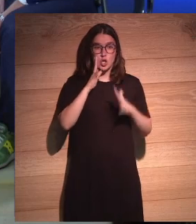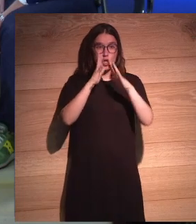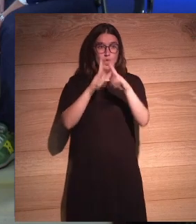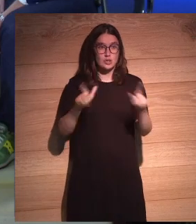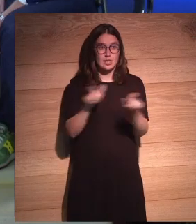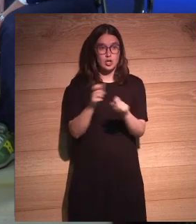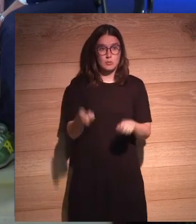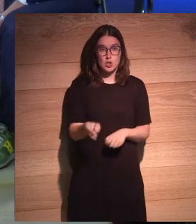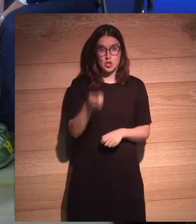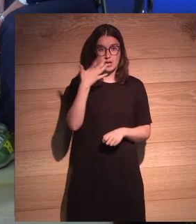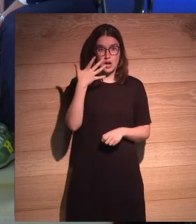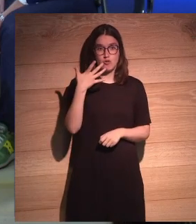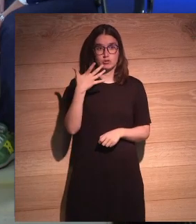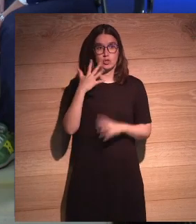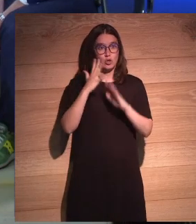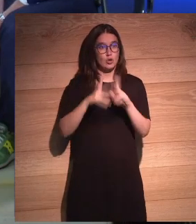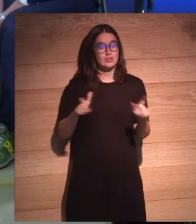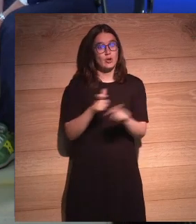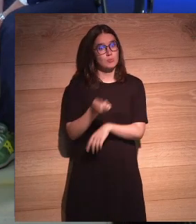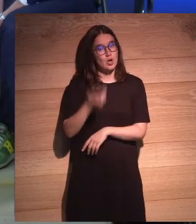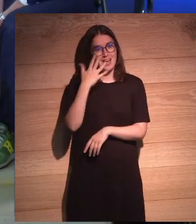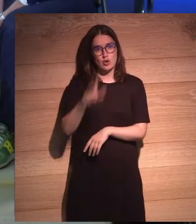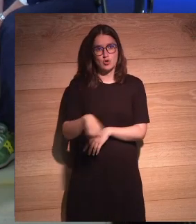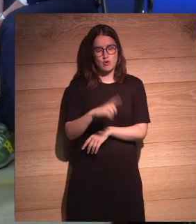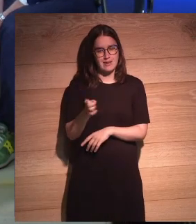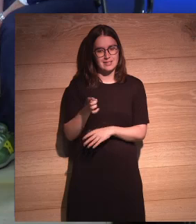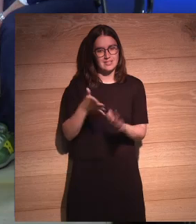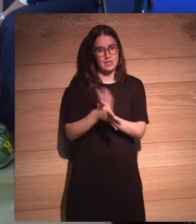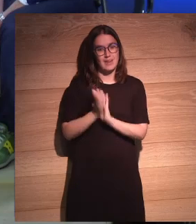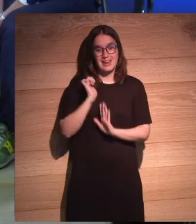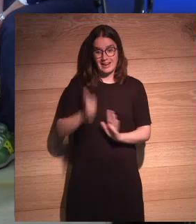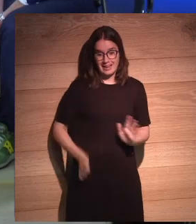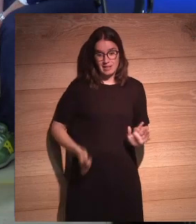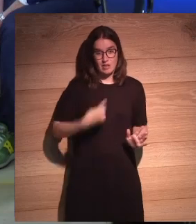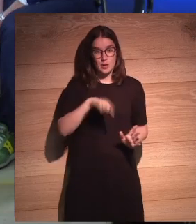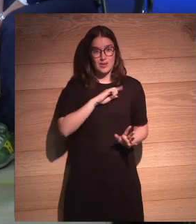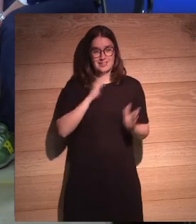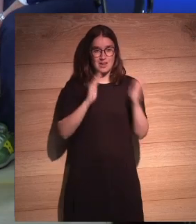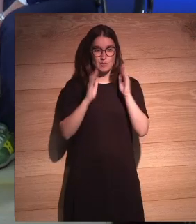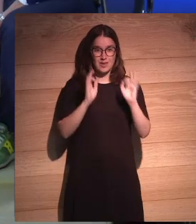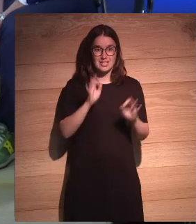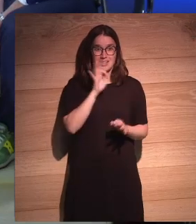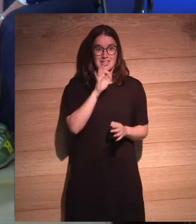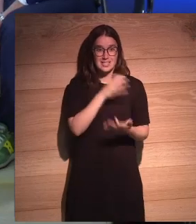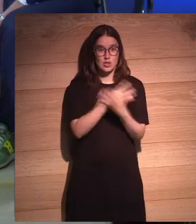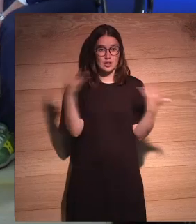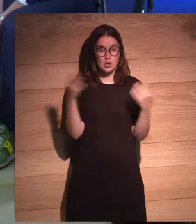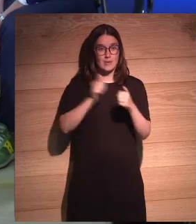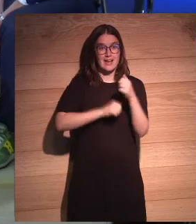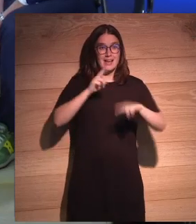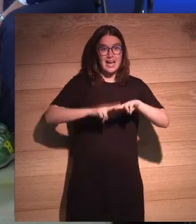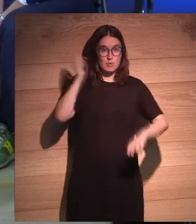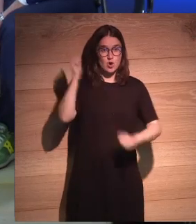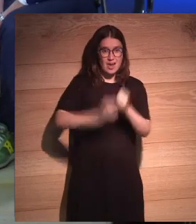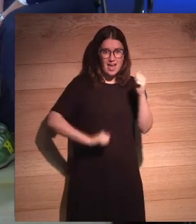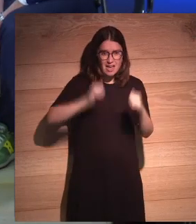algoritmos son caros. Los algoritmos no son caros, los algoritmos son la riqueza de nuestra época. En el siglo XIX era el carbón, era el